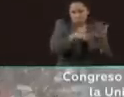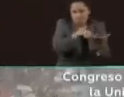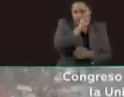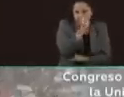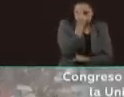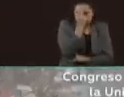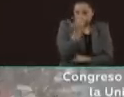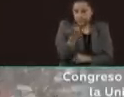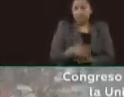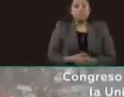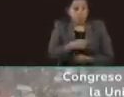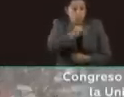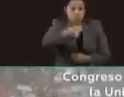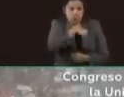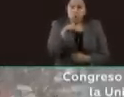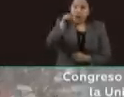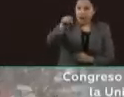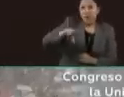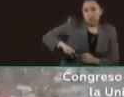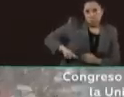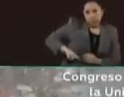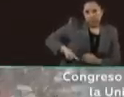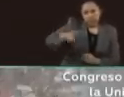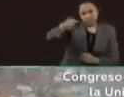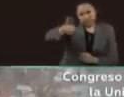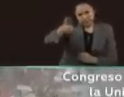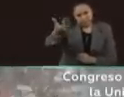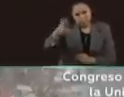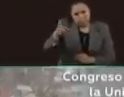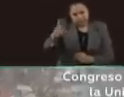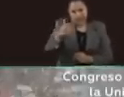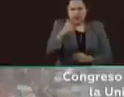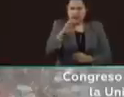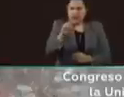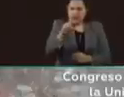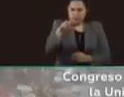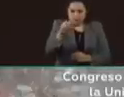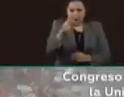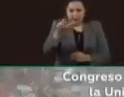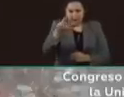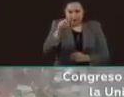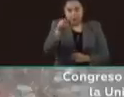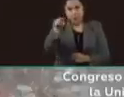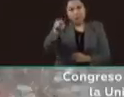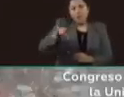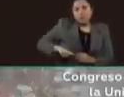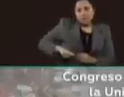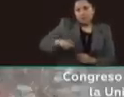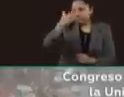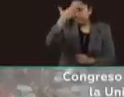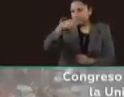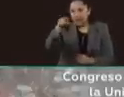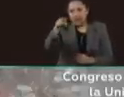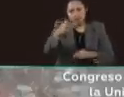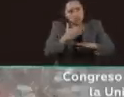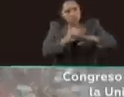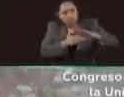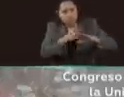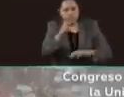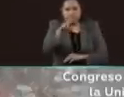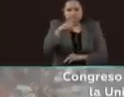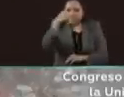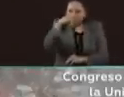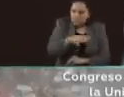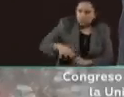mandar un saludo a nuestro gobernador, al gobernador Ricardo Gallardo Cardona, y reiterar el compromiso de las y los legisladores verdes con el bienestar de San